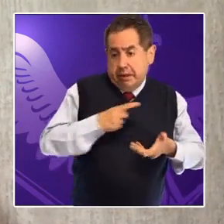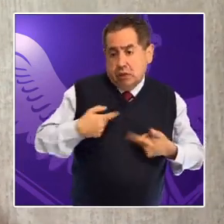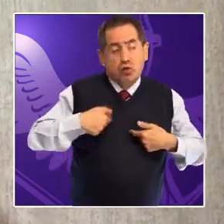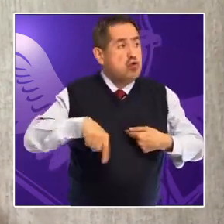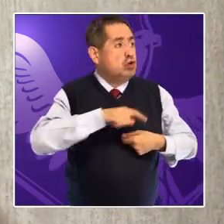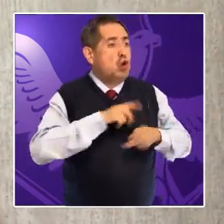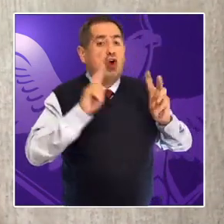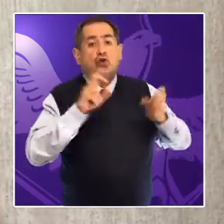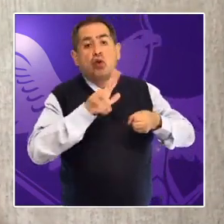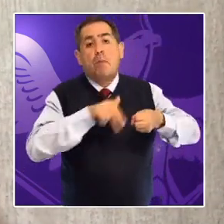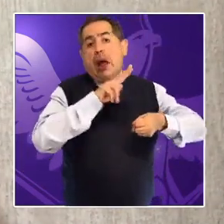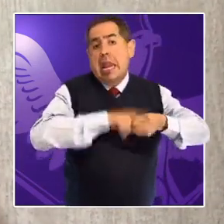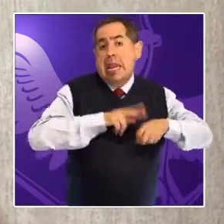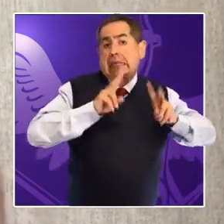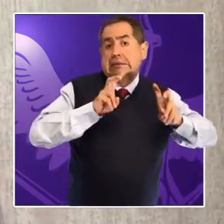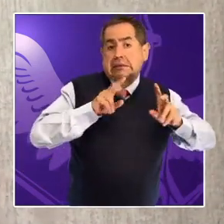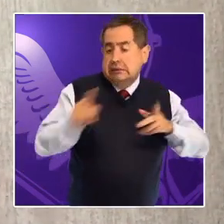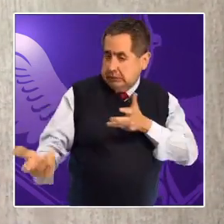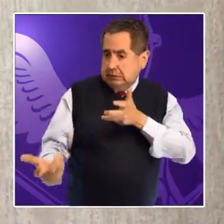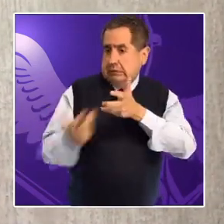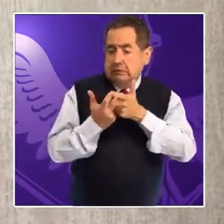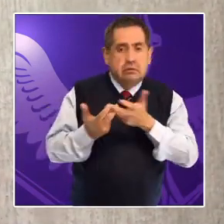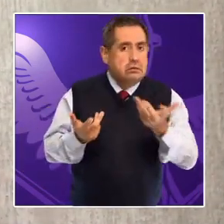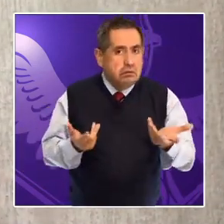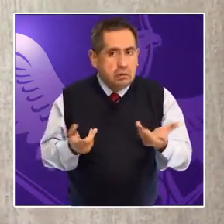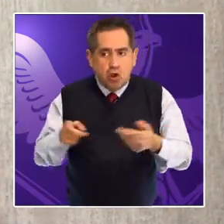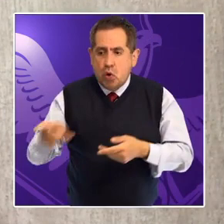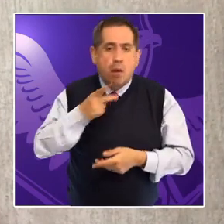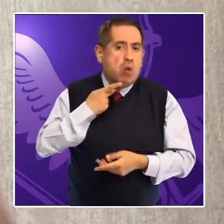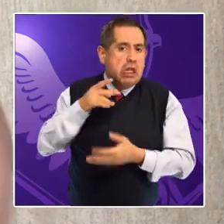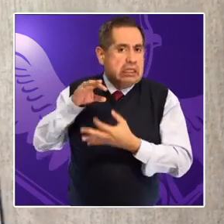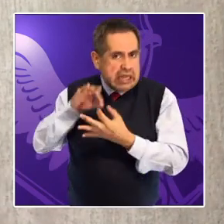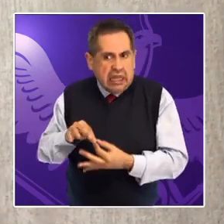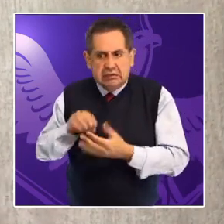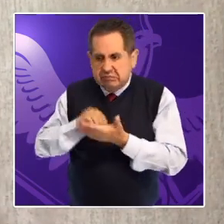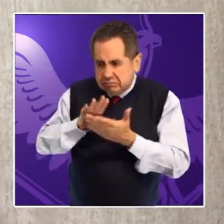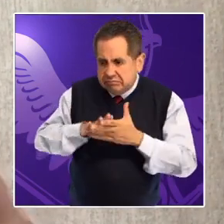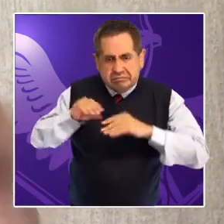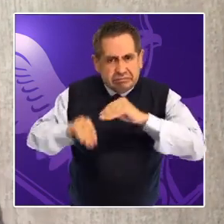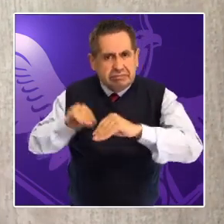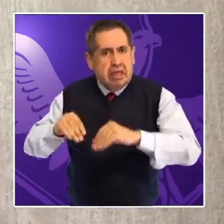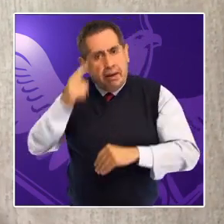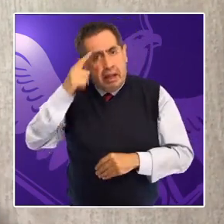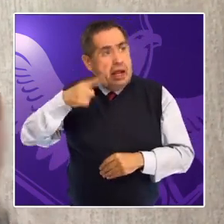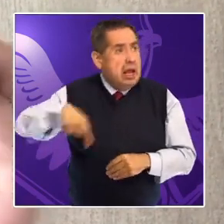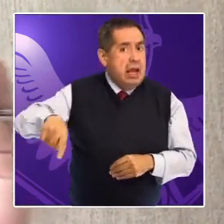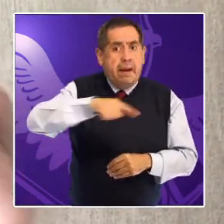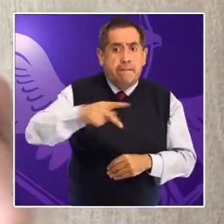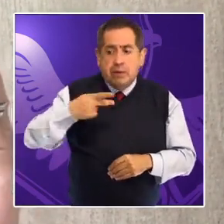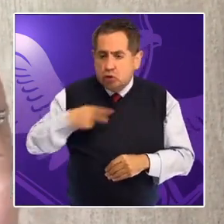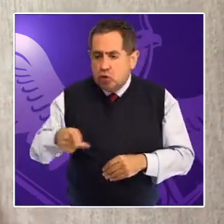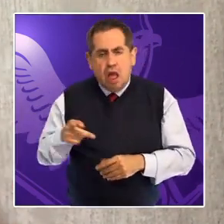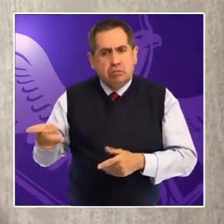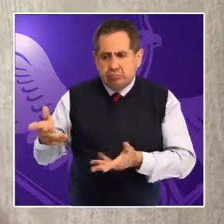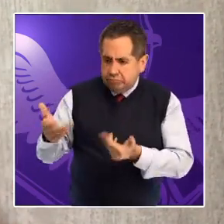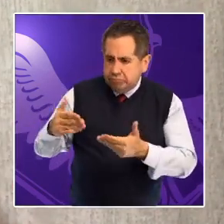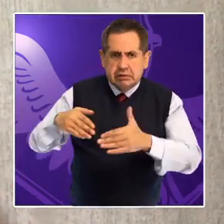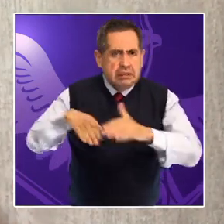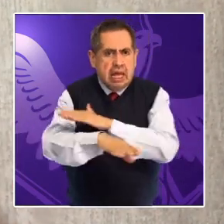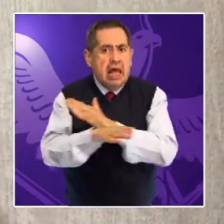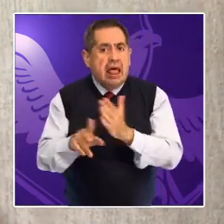comillas, por supuesto, a hacer políticas públicas para que todas las personas en todo momento puedan acceder a todos sus